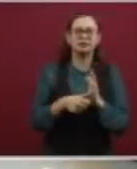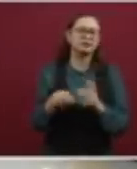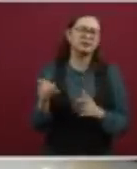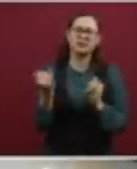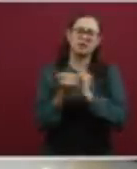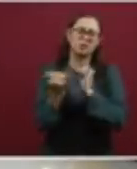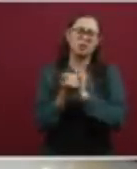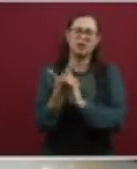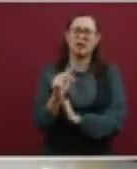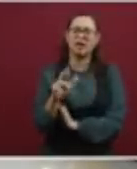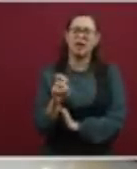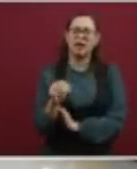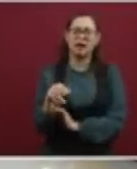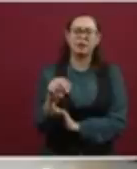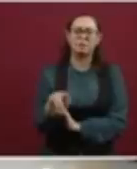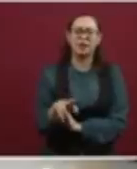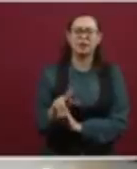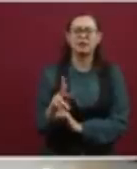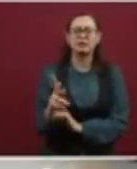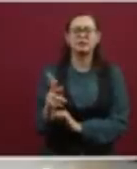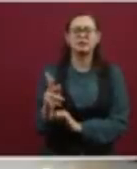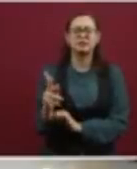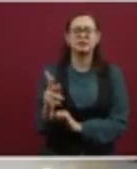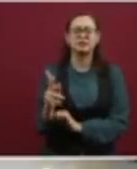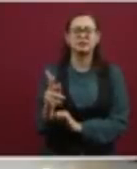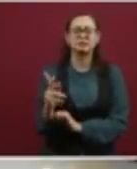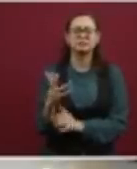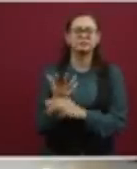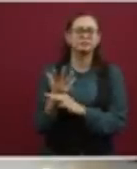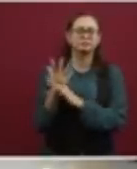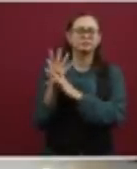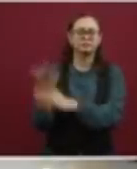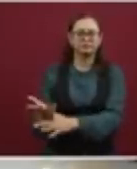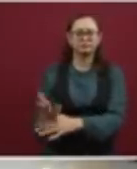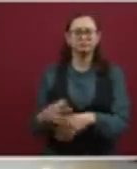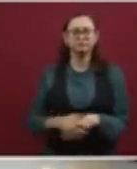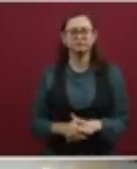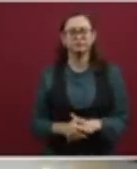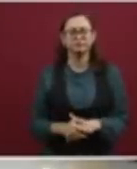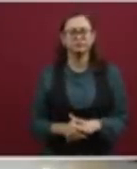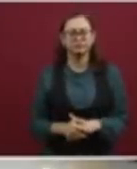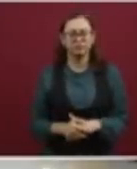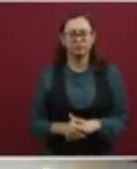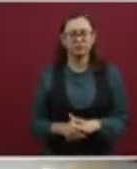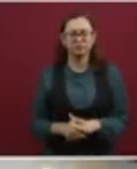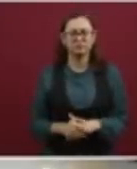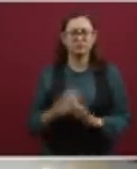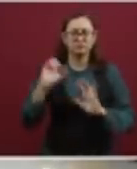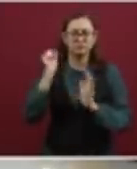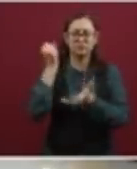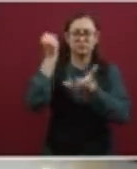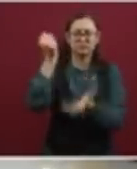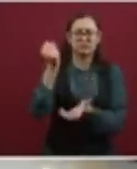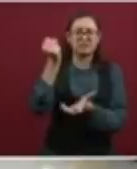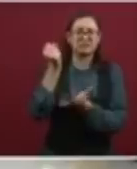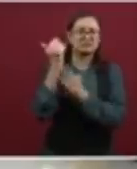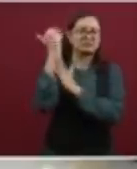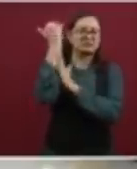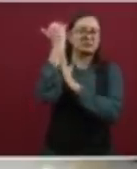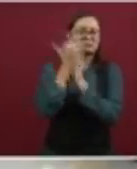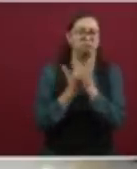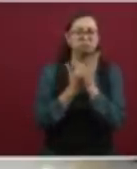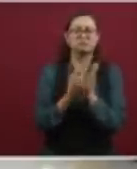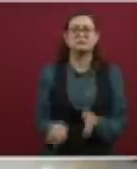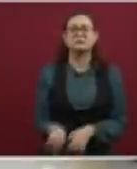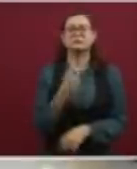Germán Martínez, en la que comentó que los recortes a los en el presupuesto para sector salud es algo